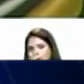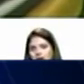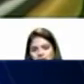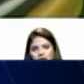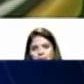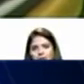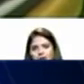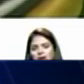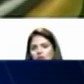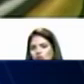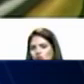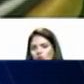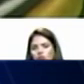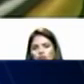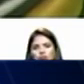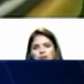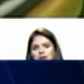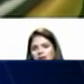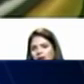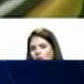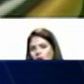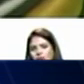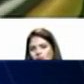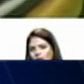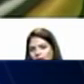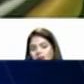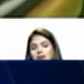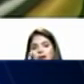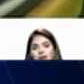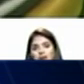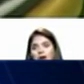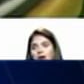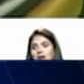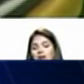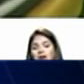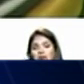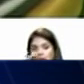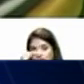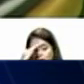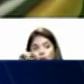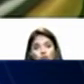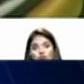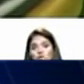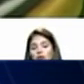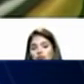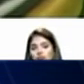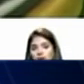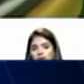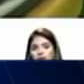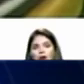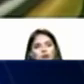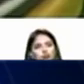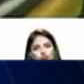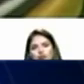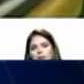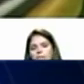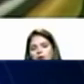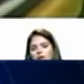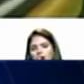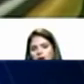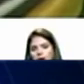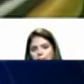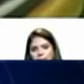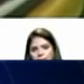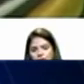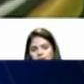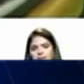las expresiones de intolerancia y atendamos a la sociedad venezolana en su conjunto, su llamado a la paz.